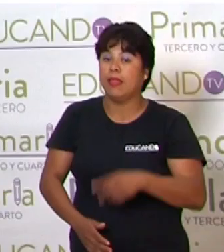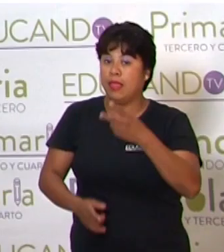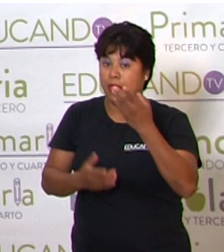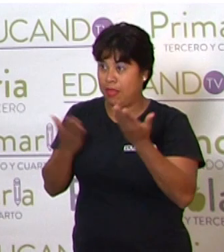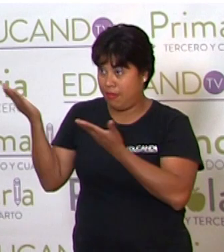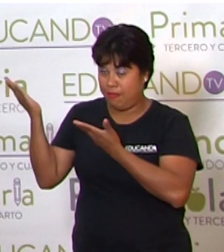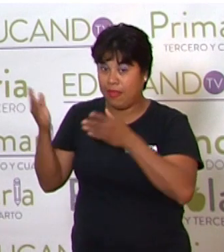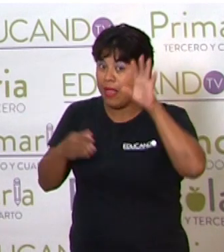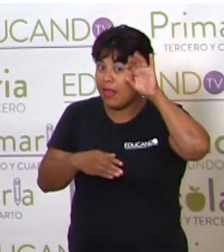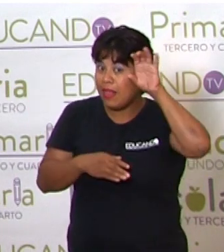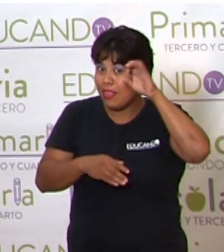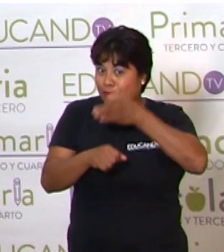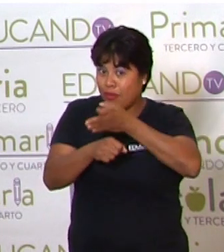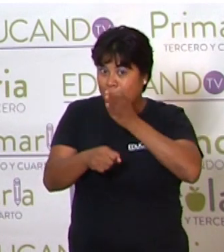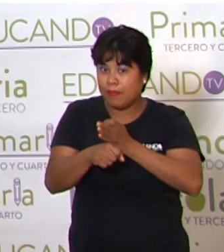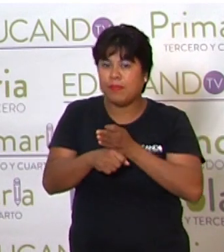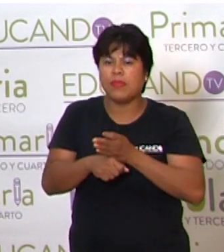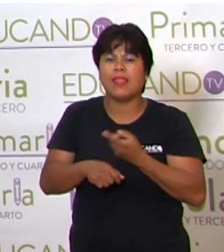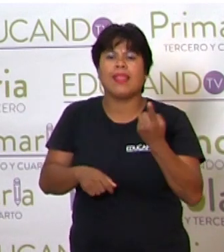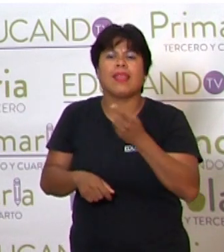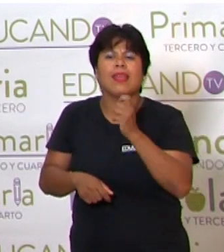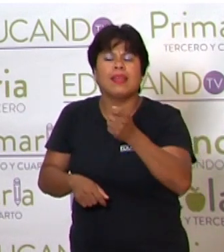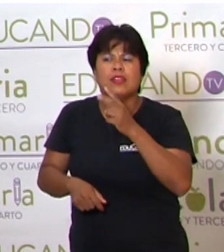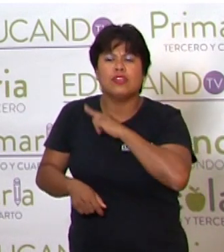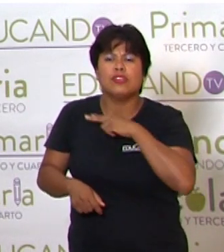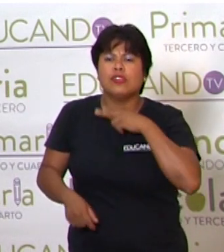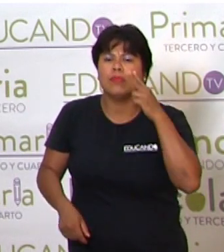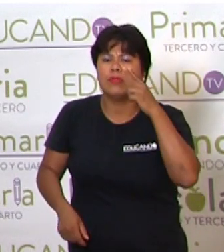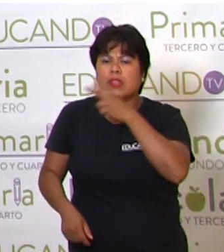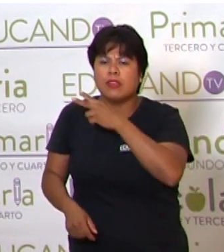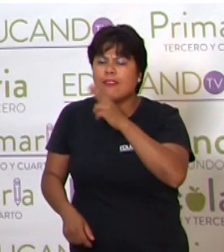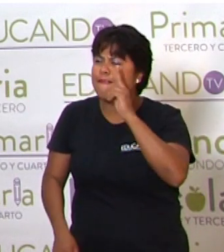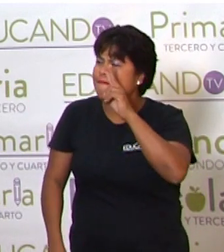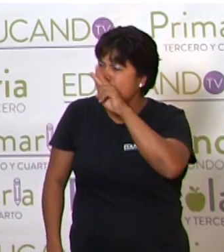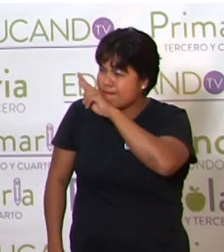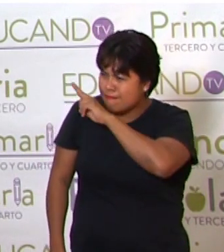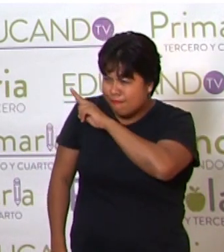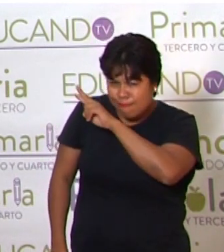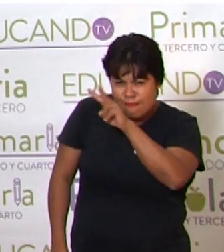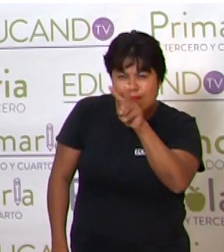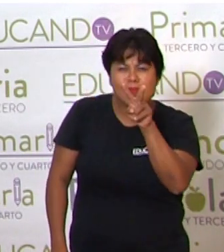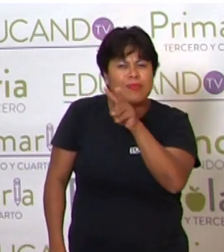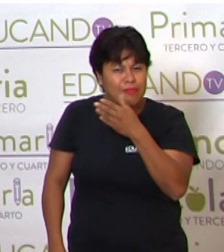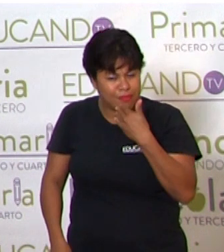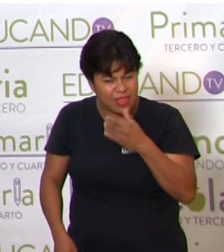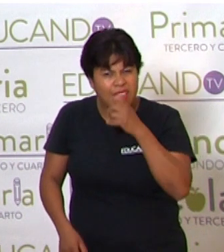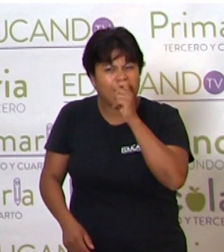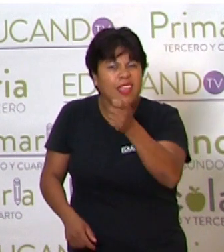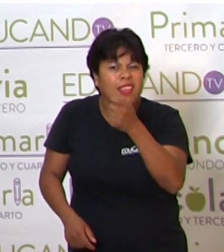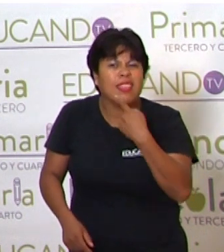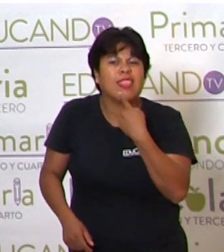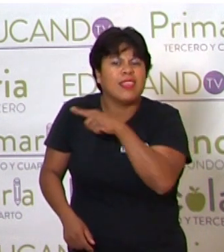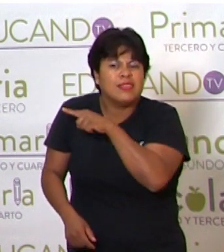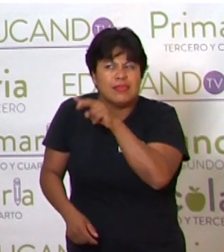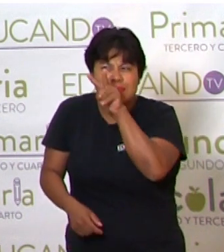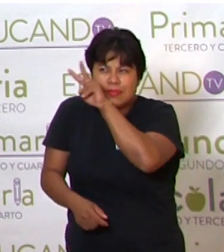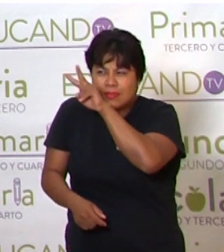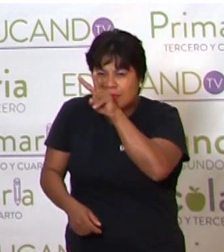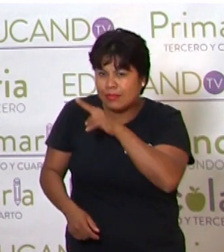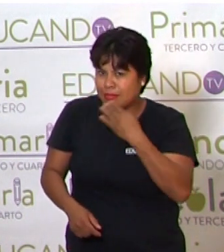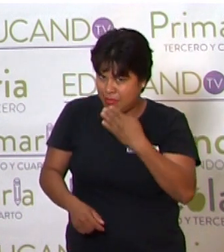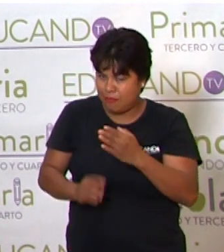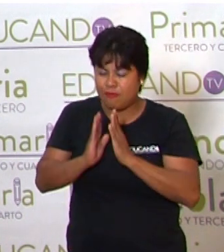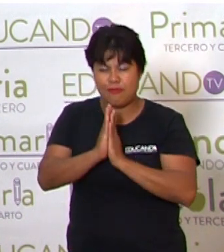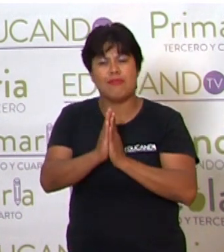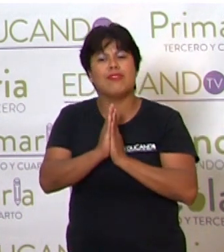En esta caricatura que estamos viendo, traten de identificar el mensaje, por